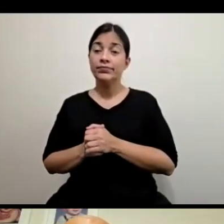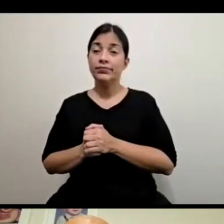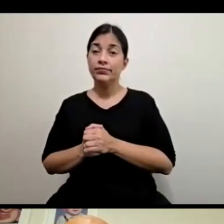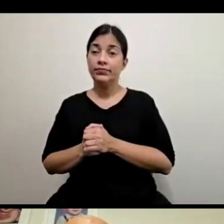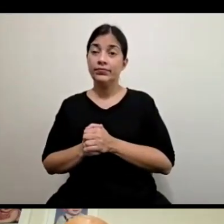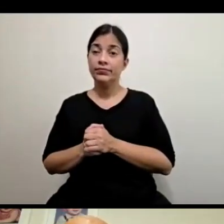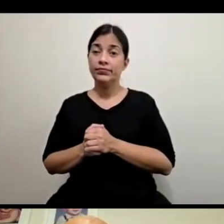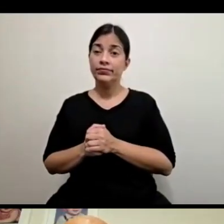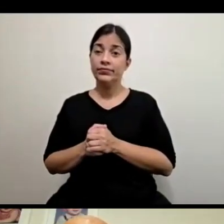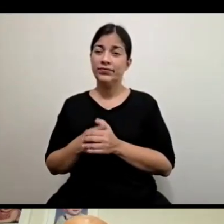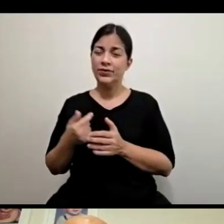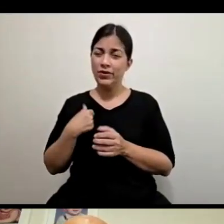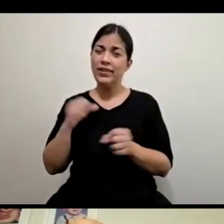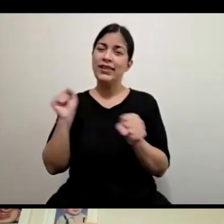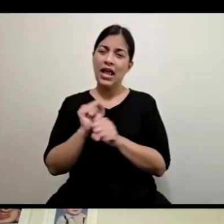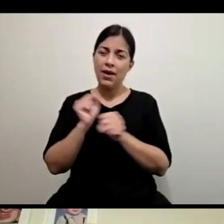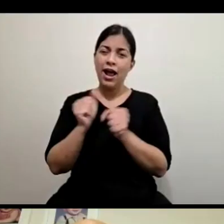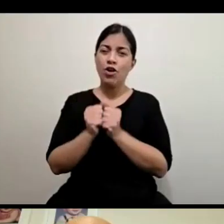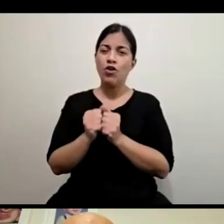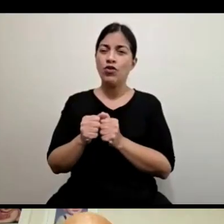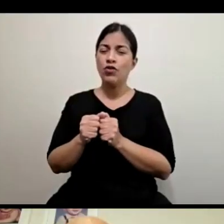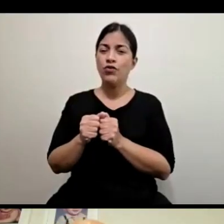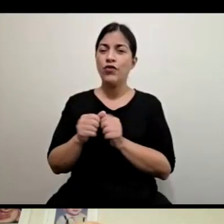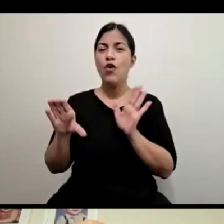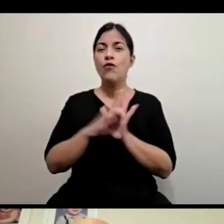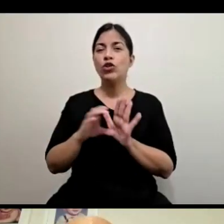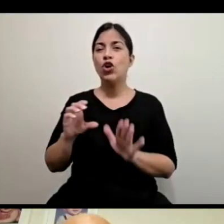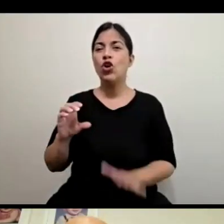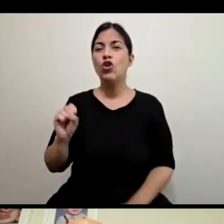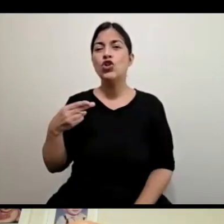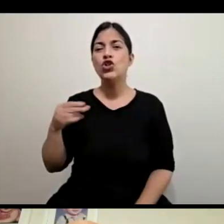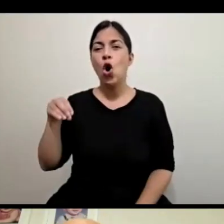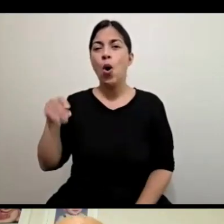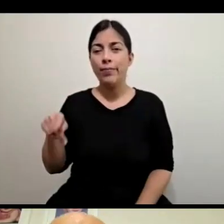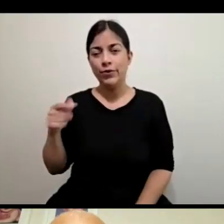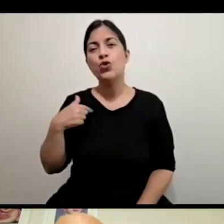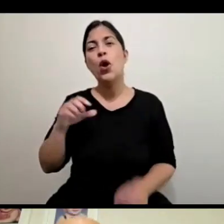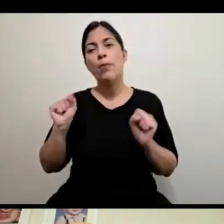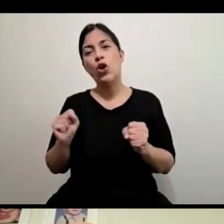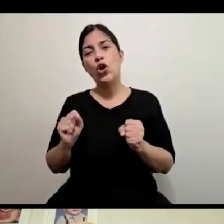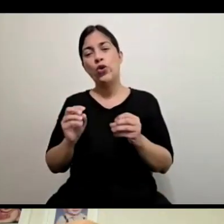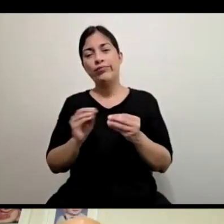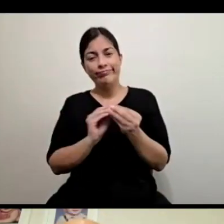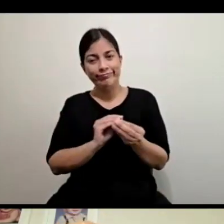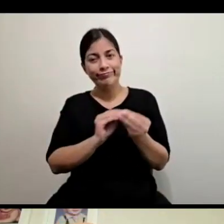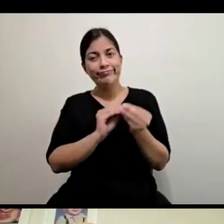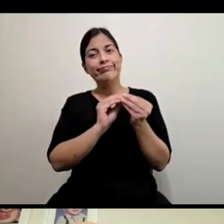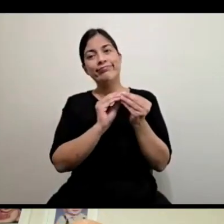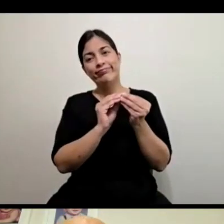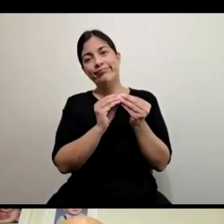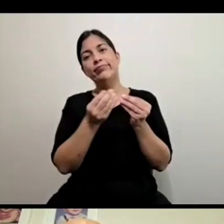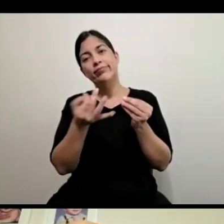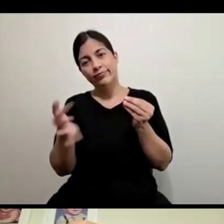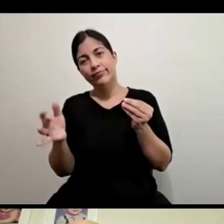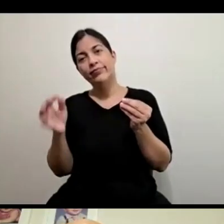poco bregar con Photoshop es una maravilla, pues yo he podido restaurarlos, o sea, escanear todas esas canterías, pegarlos unos con